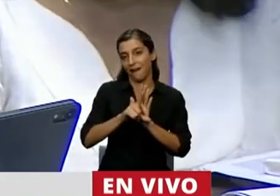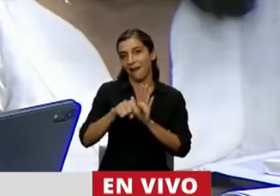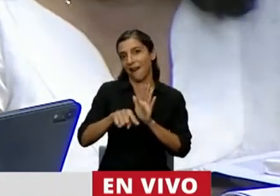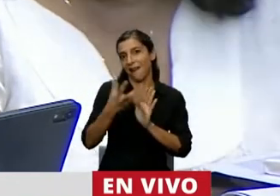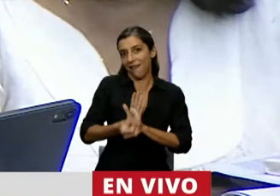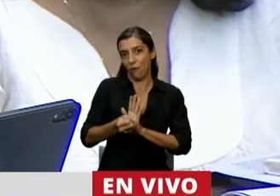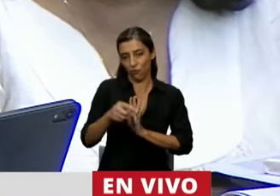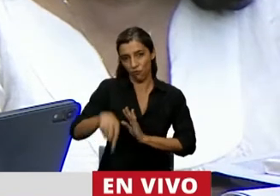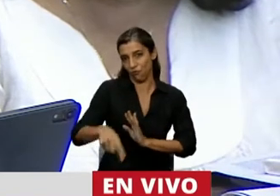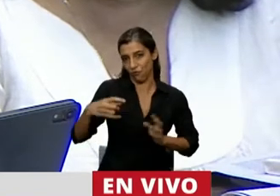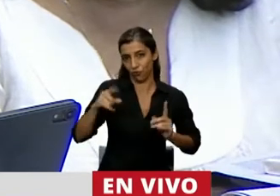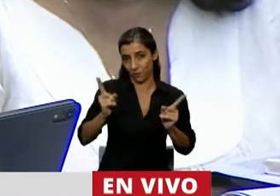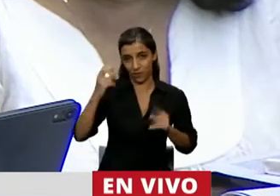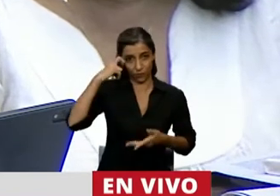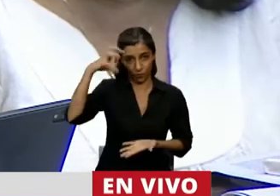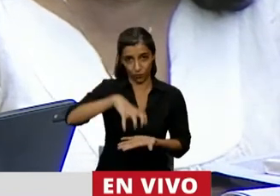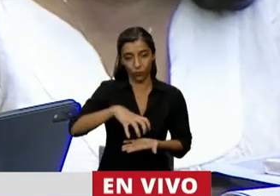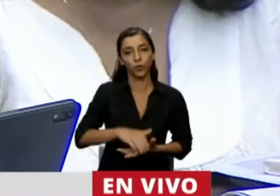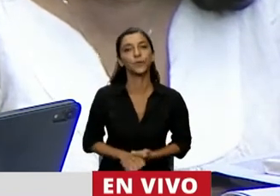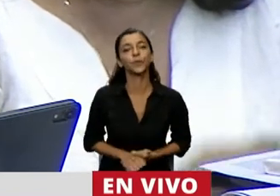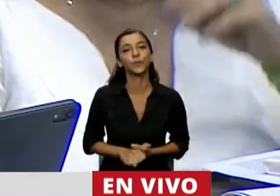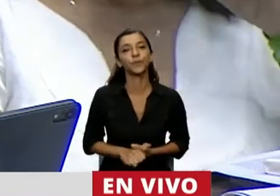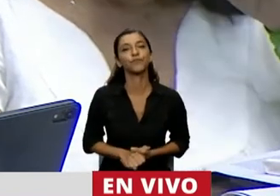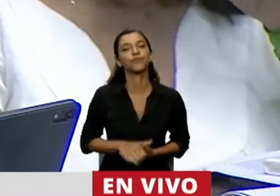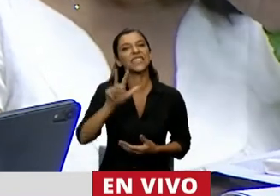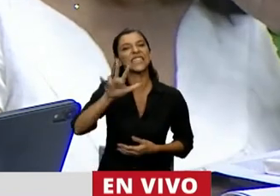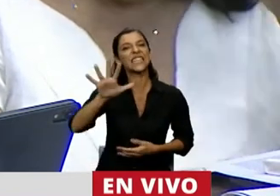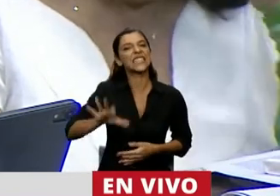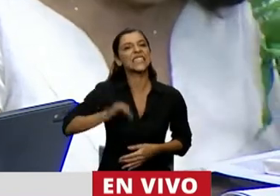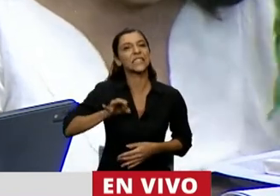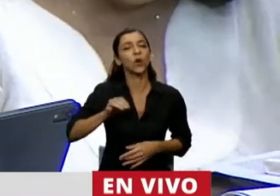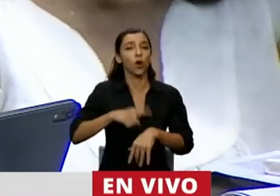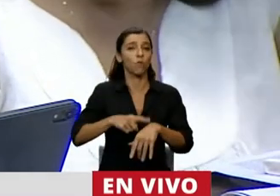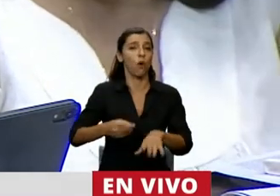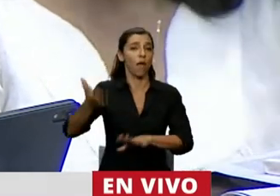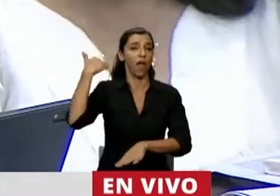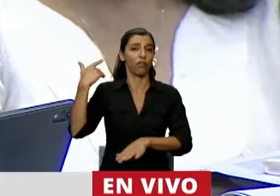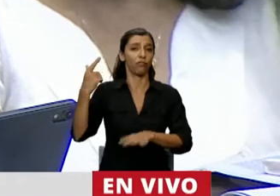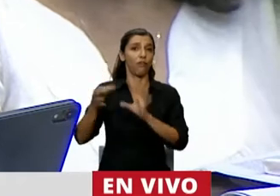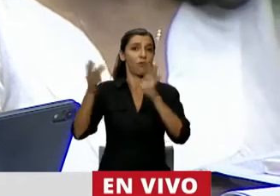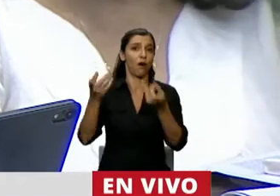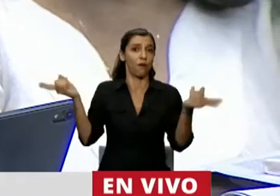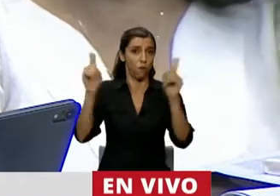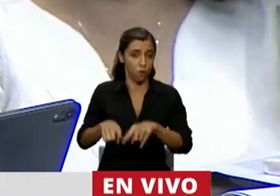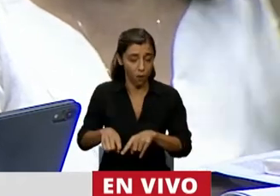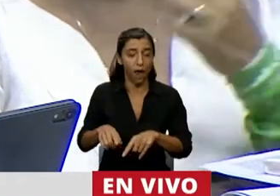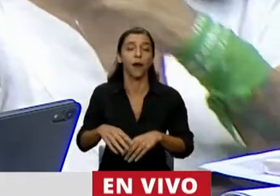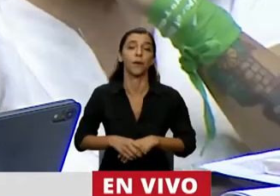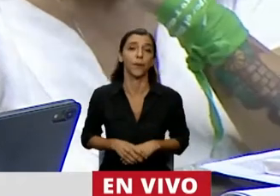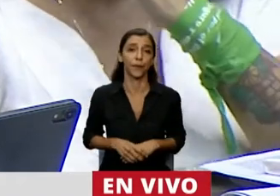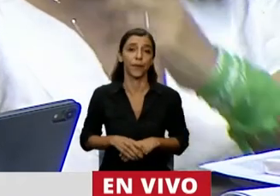en el Congreso. Se tardó 35 años desde el retorno de la democracia para abordar este